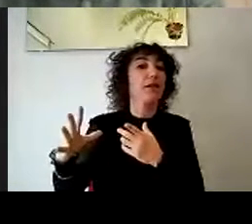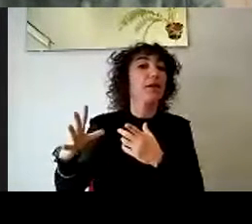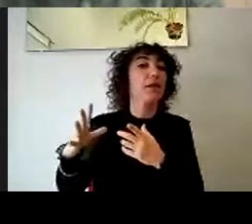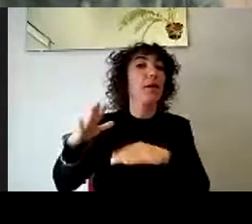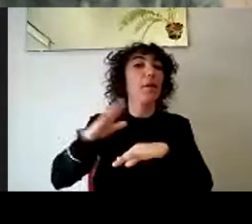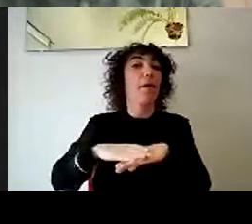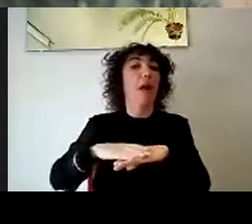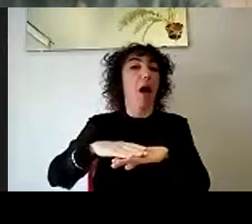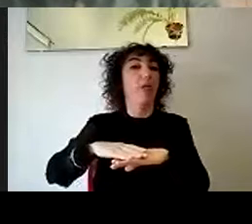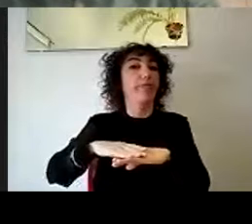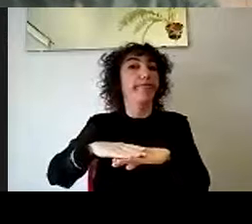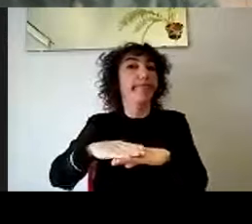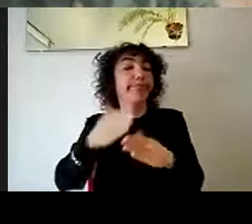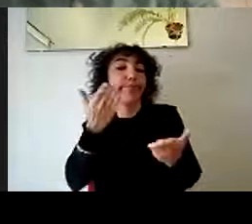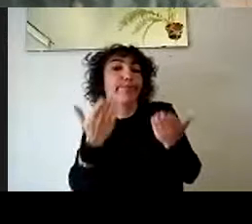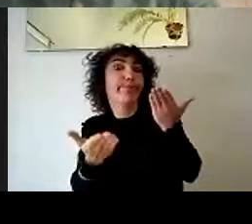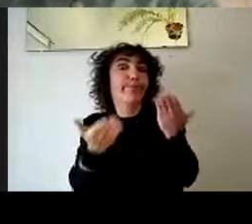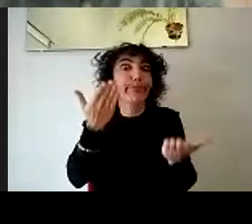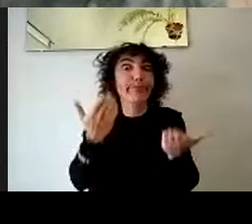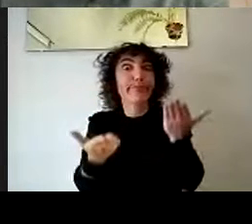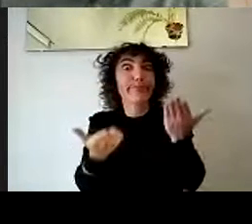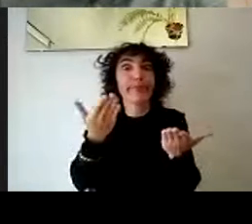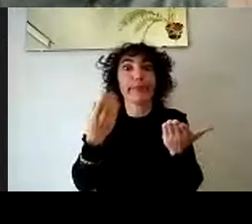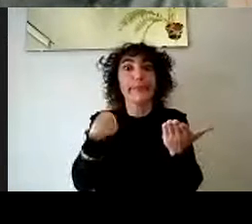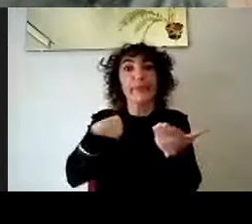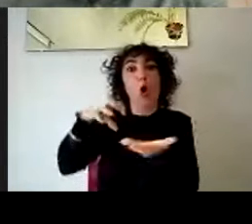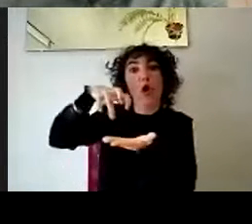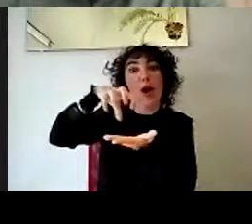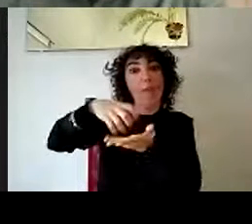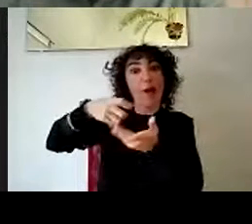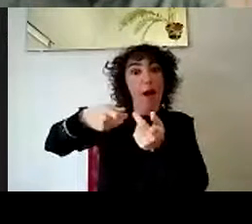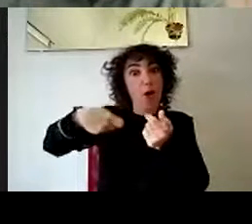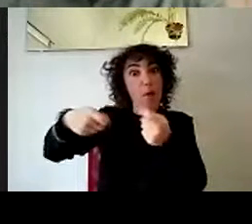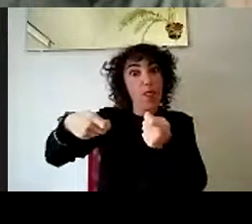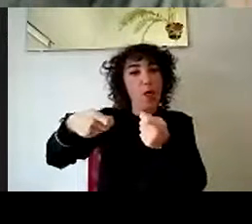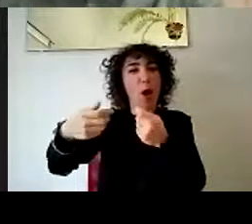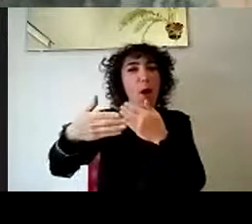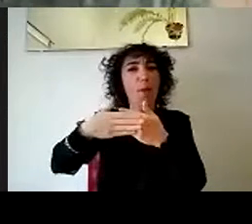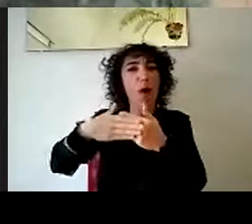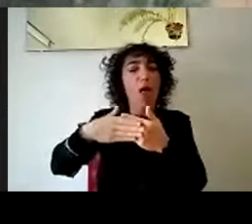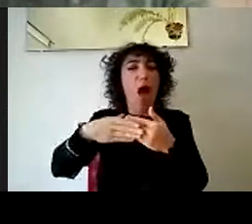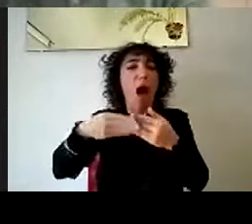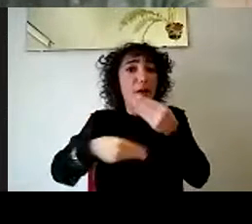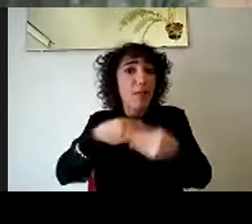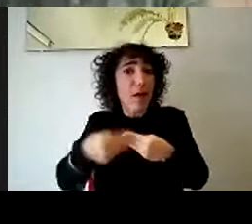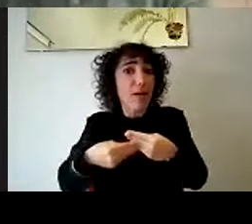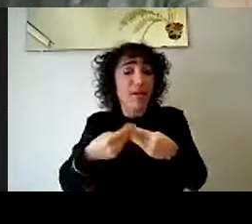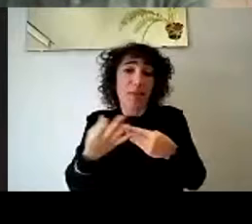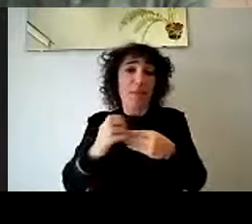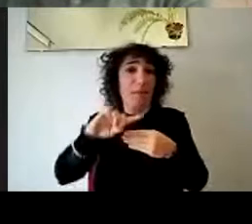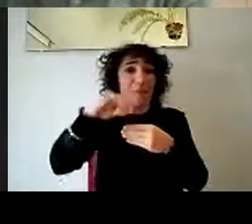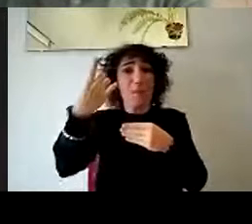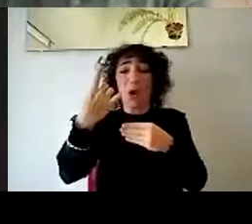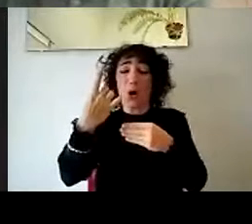estimarla. Una alegación de la Cámara de Comercio, pero debería, para poder estimarla, hay que convocar un pleno. Si